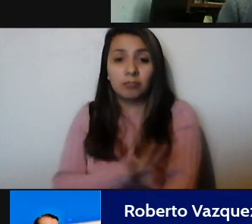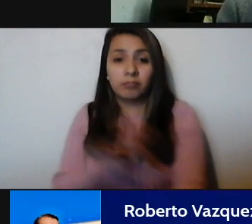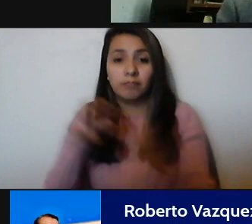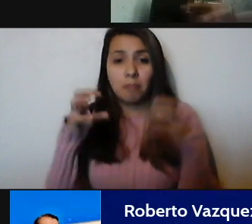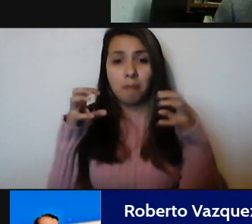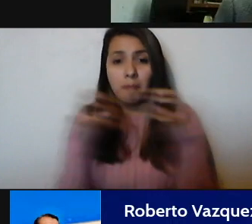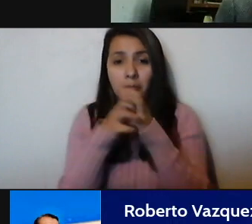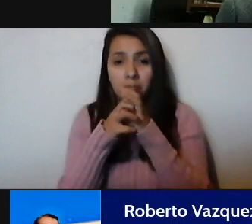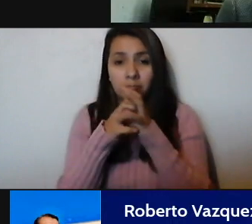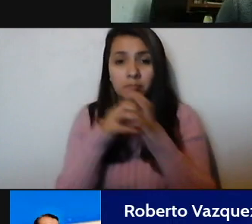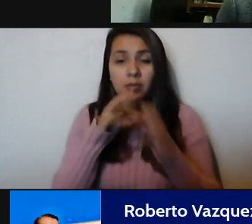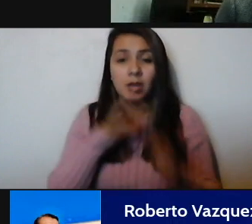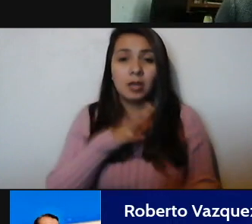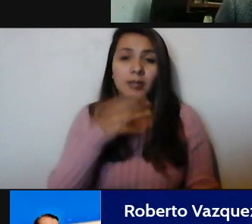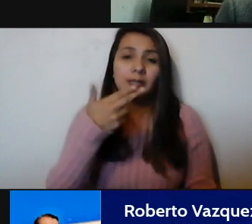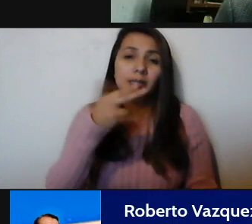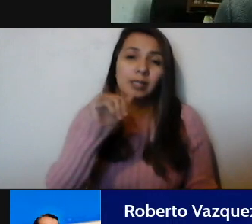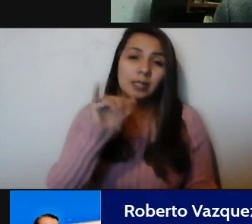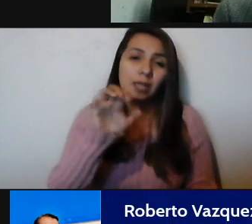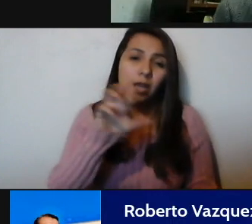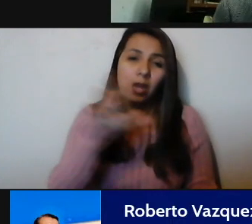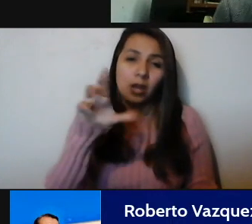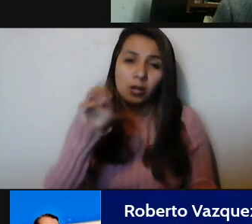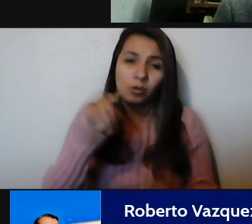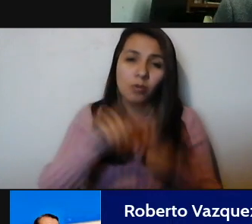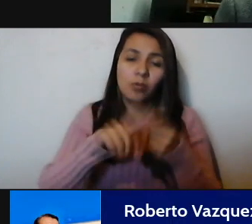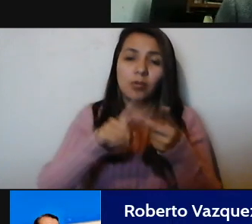Podría ser también, si tengo algún elemento magnético,